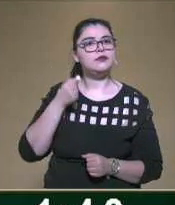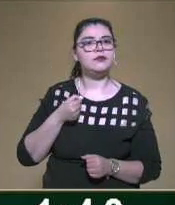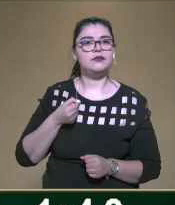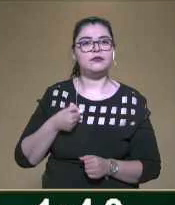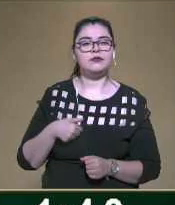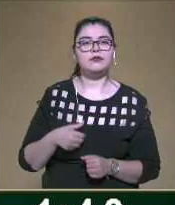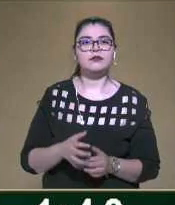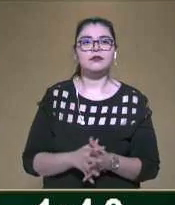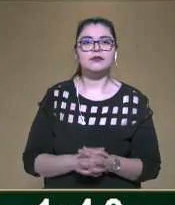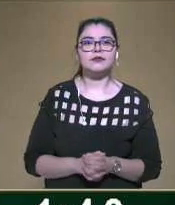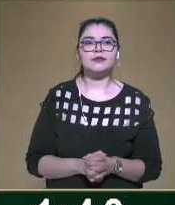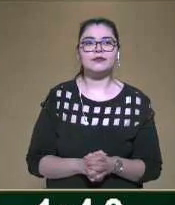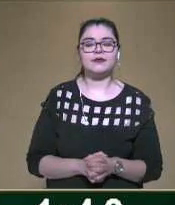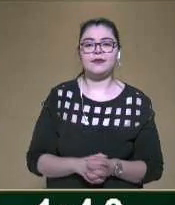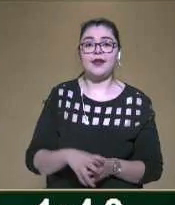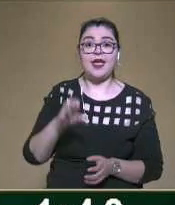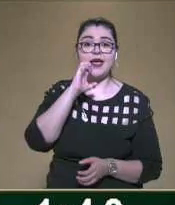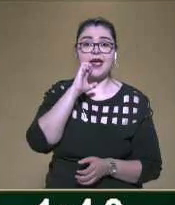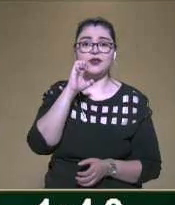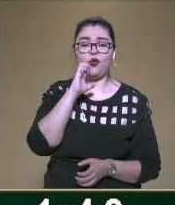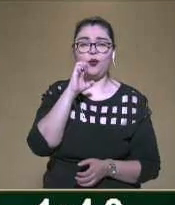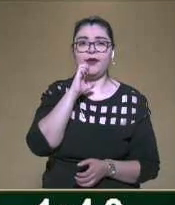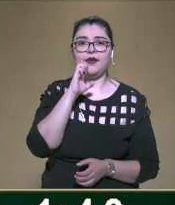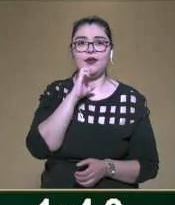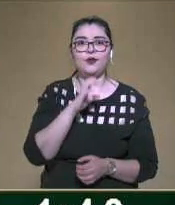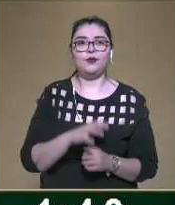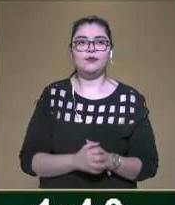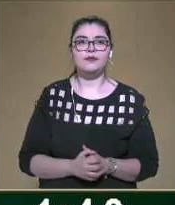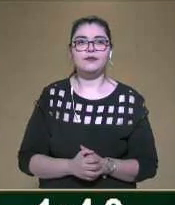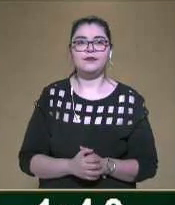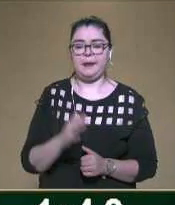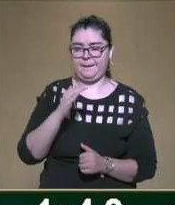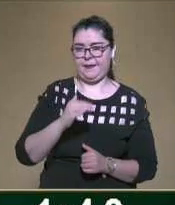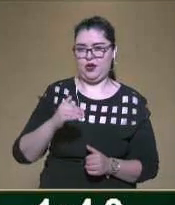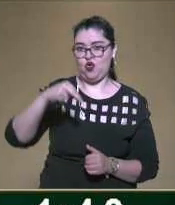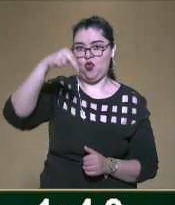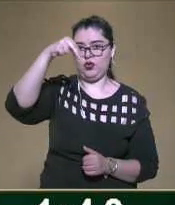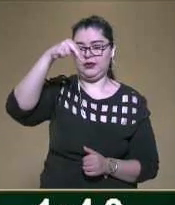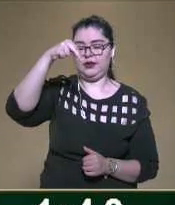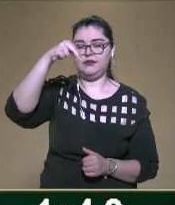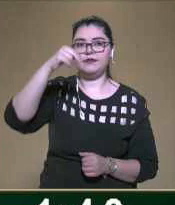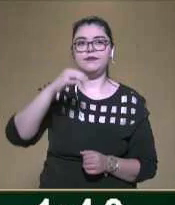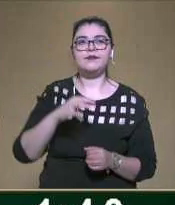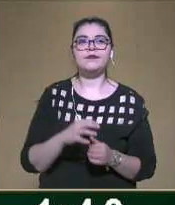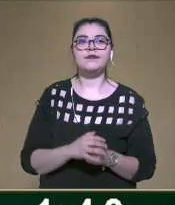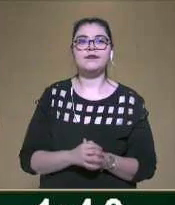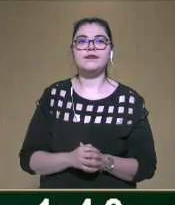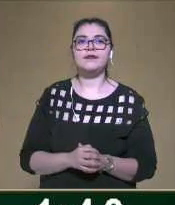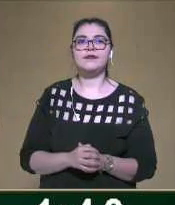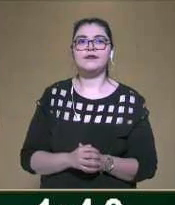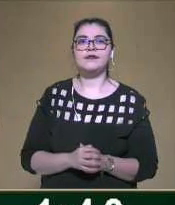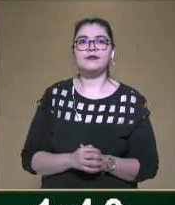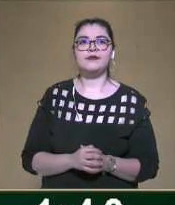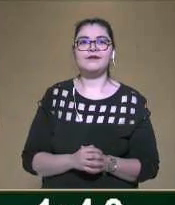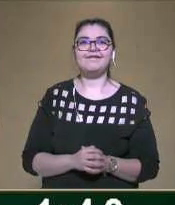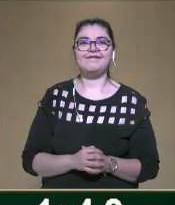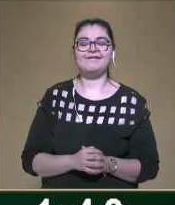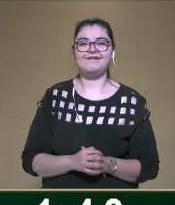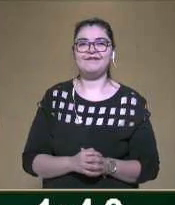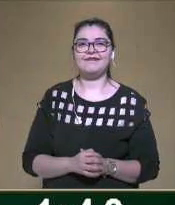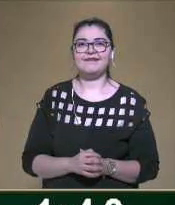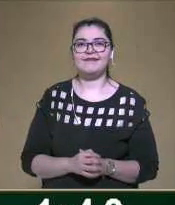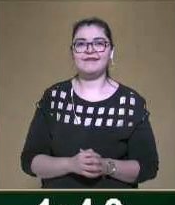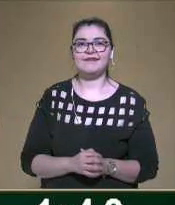General Escobedo, vamos a ver. ¿Lo podemos abreviar? Escobedo. Ajá, bueno, Escobedo. Escobedo o Escobello, como dicen.